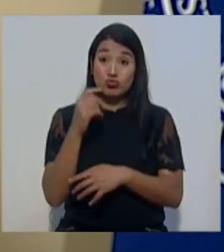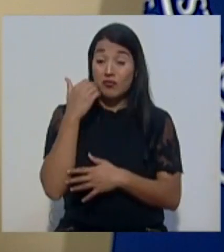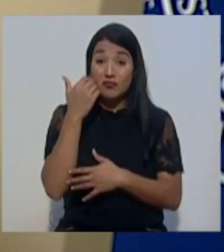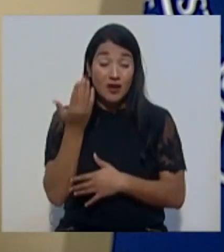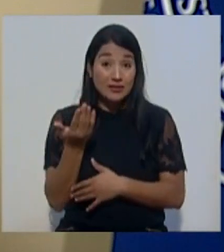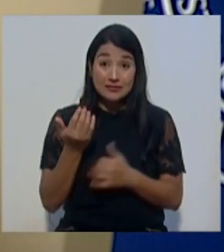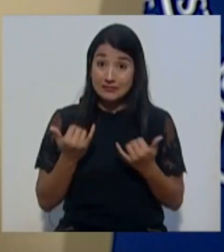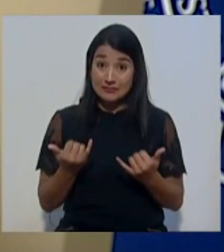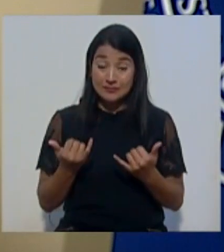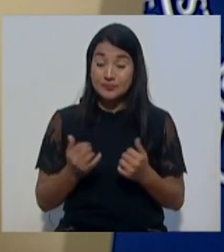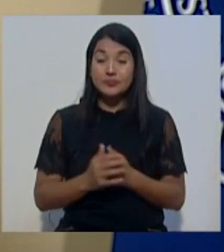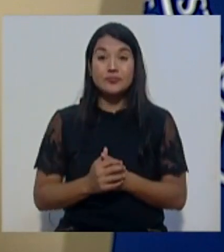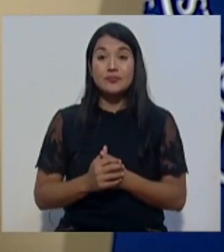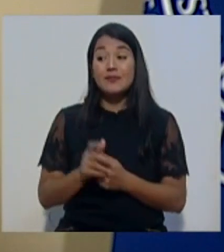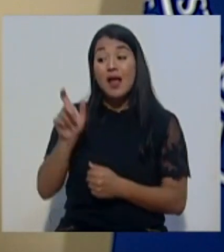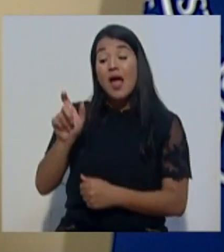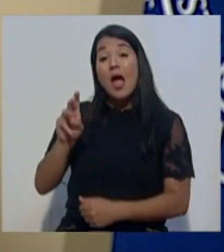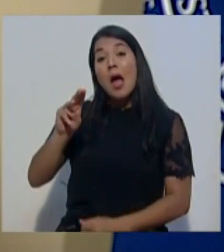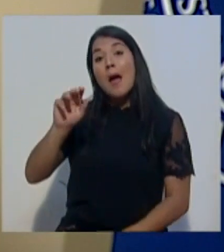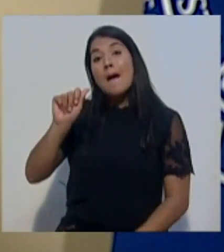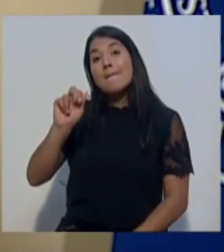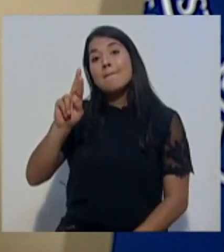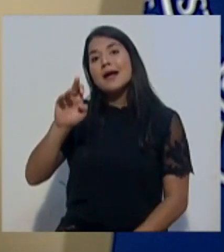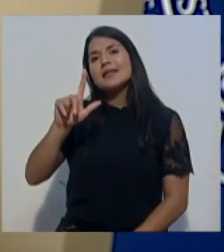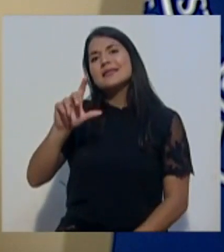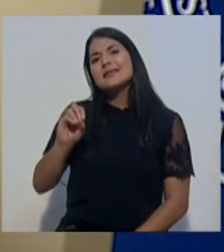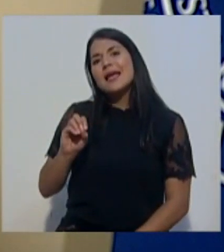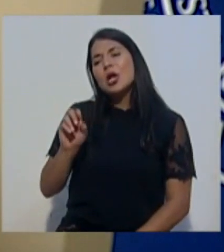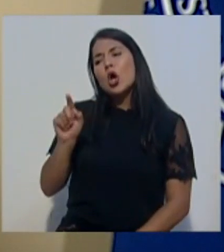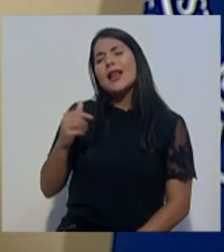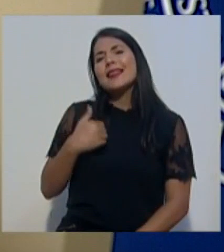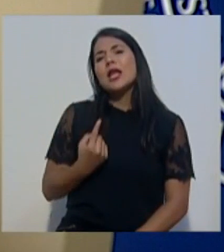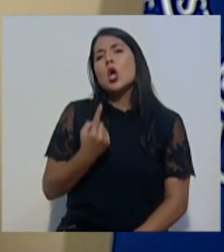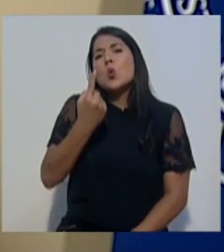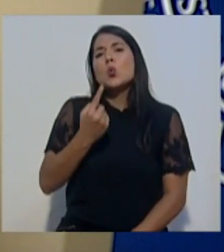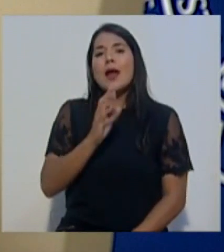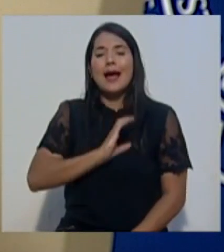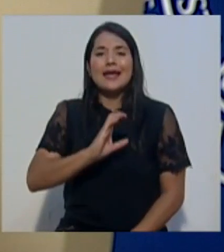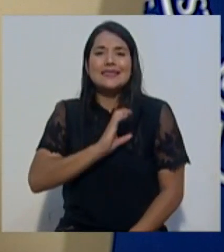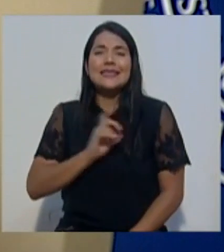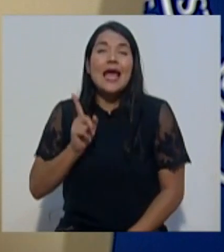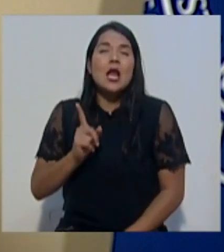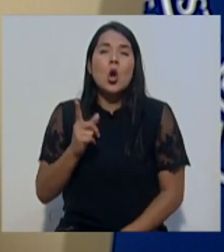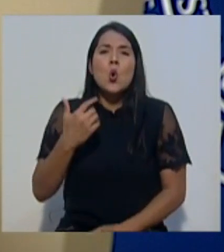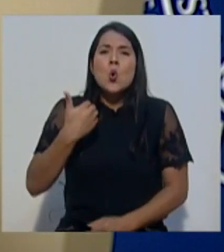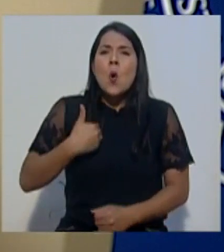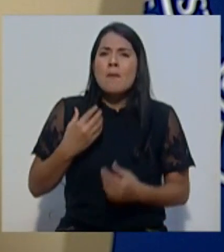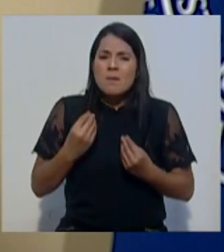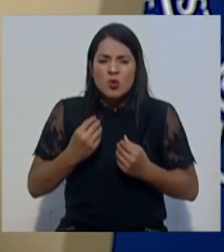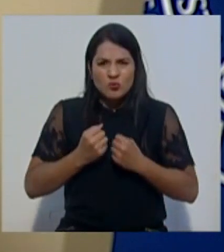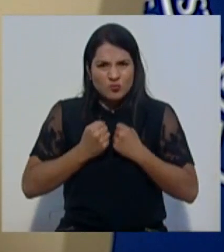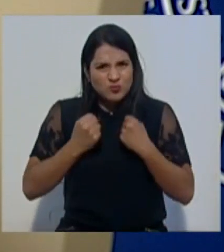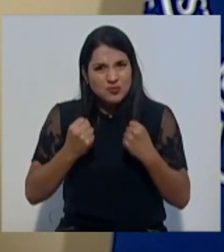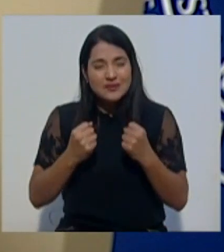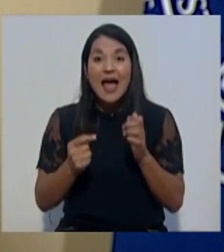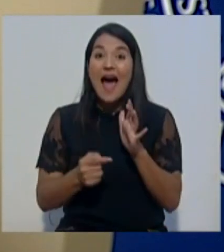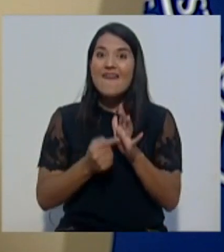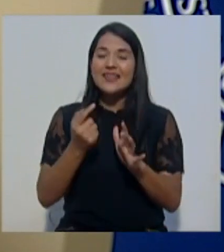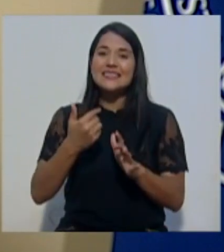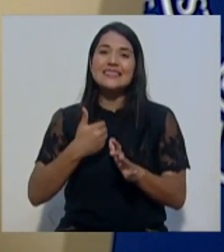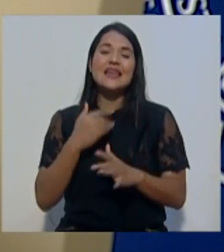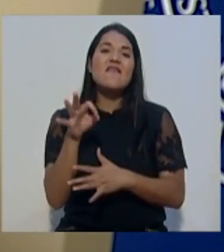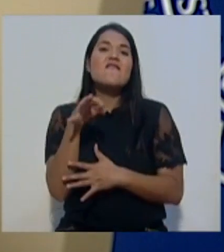fácil. Don Marcelo tiene una característica que es un hombre apasionado y hay veces que tiene expresiones como las que hemos